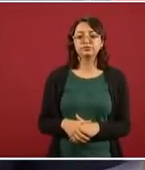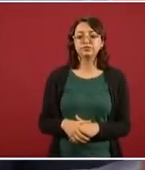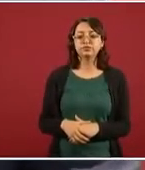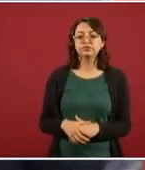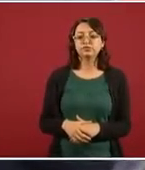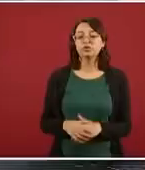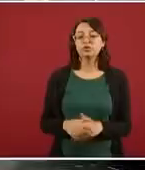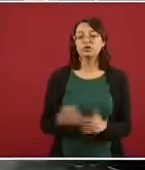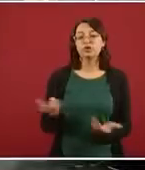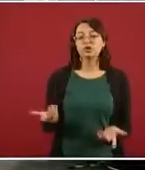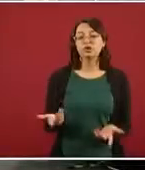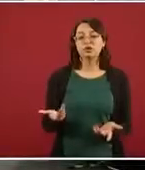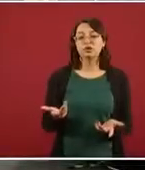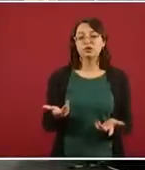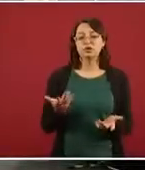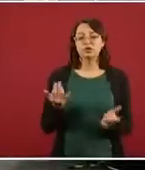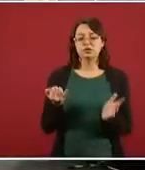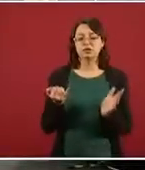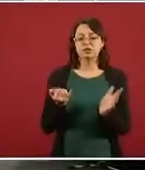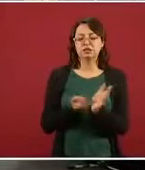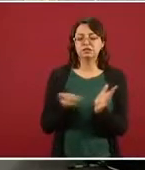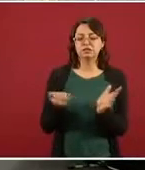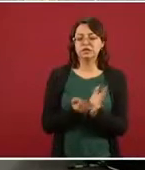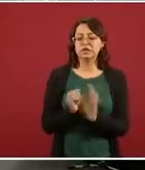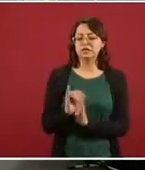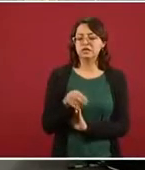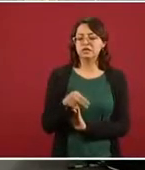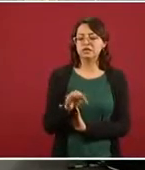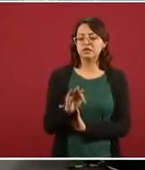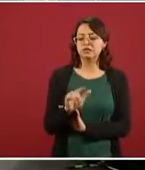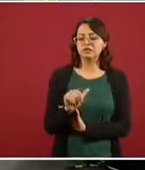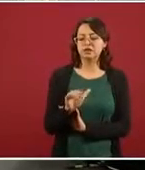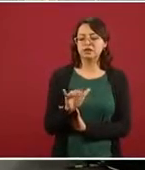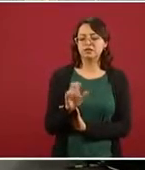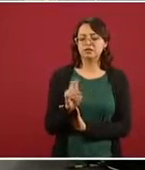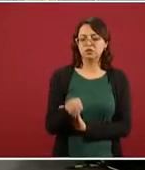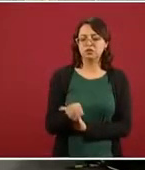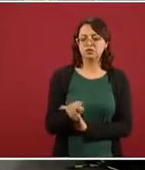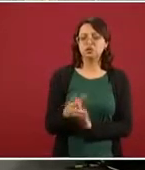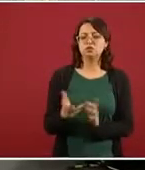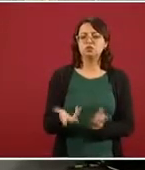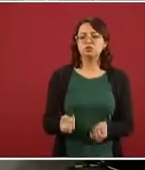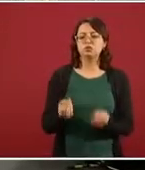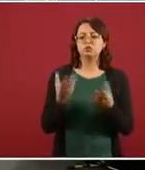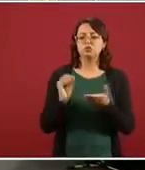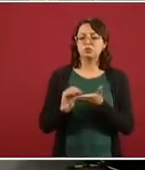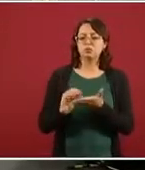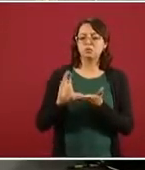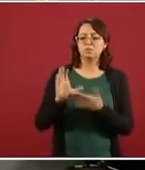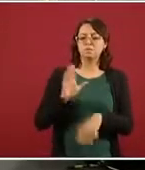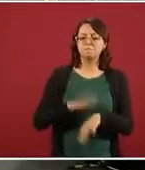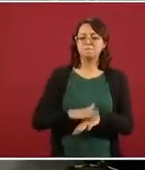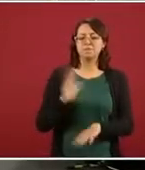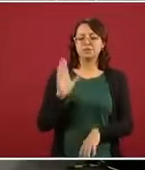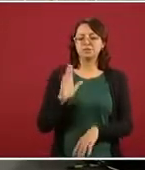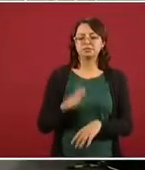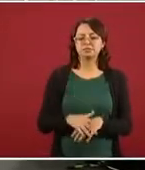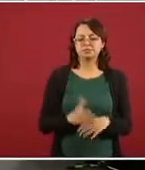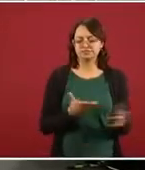por inflación. A ver, ¿tienes los datos? Sí. Por favor, porque ese programa